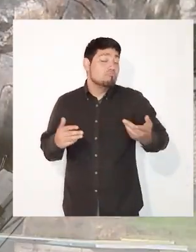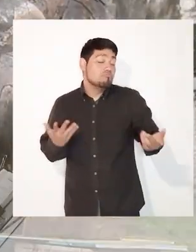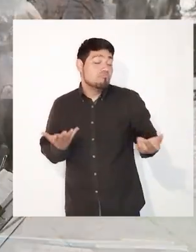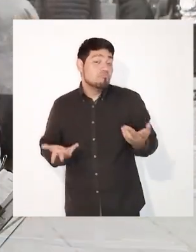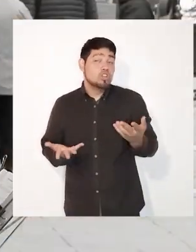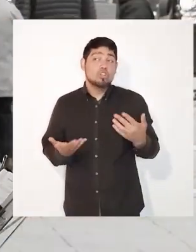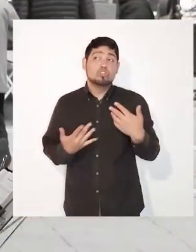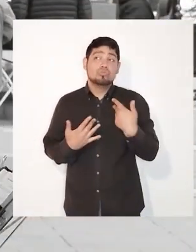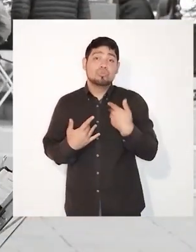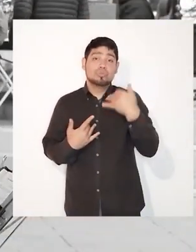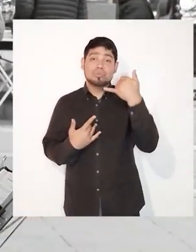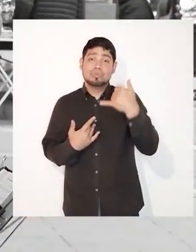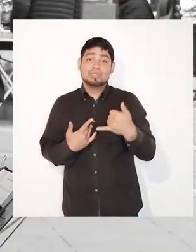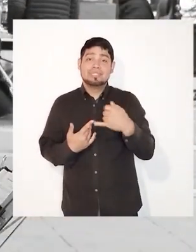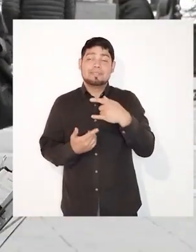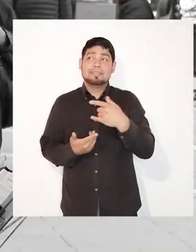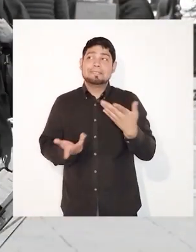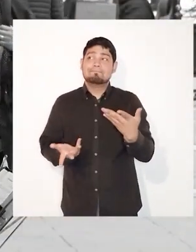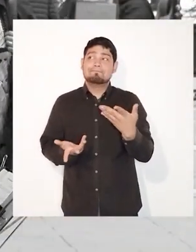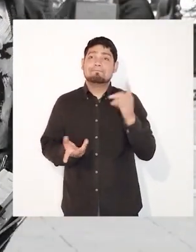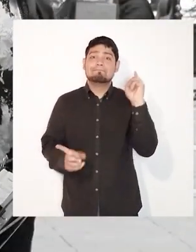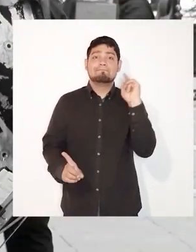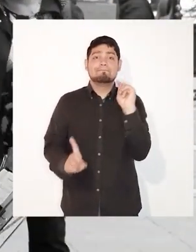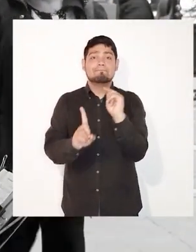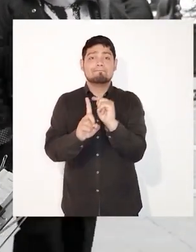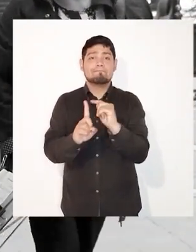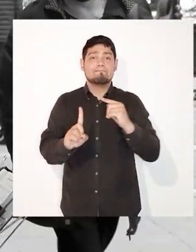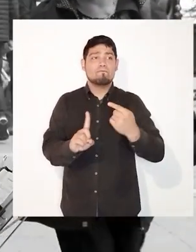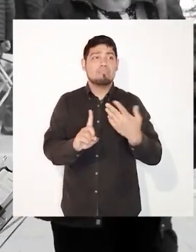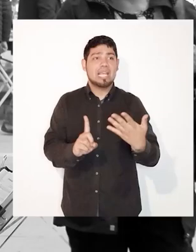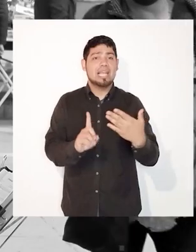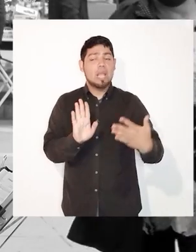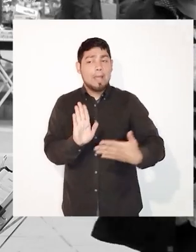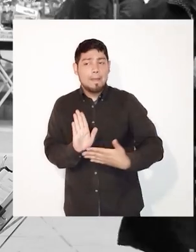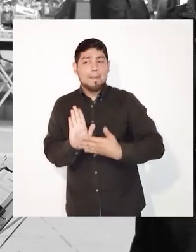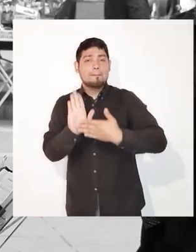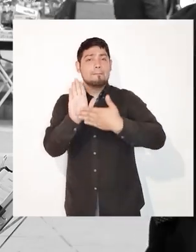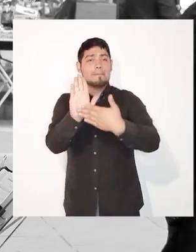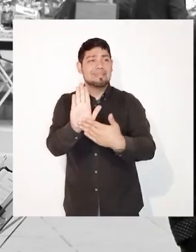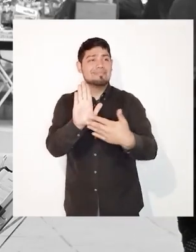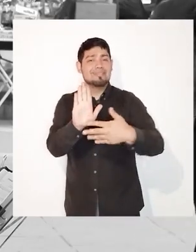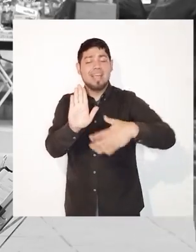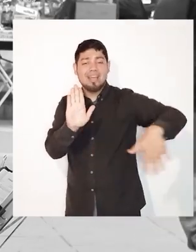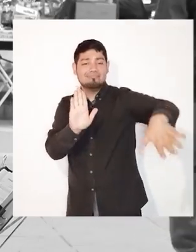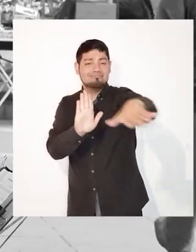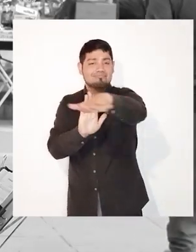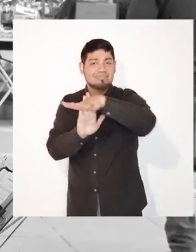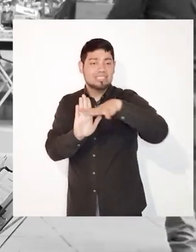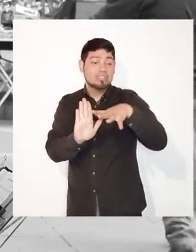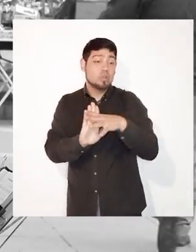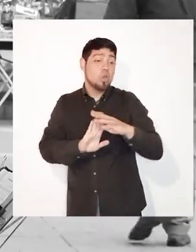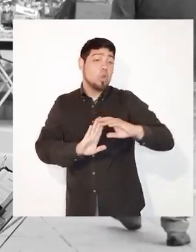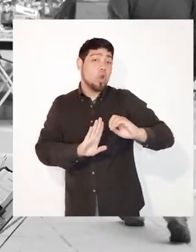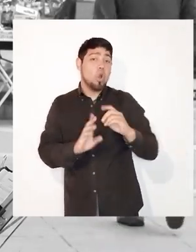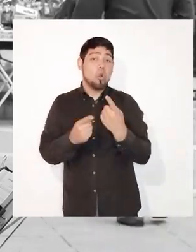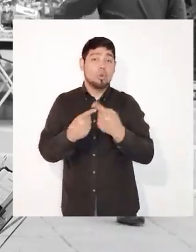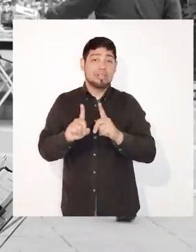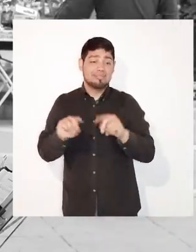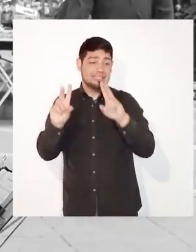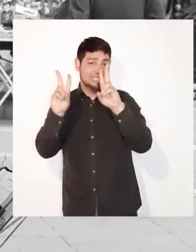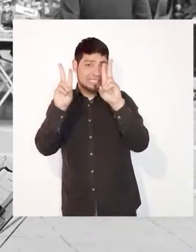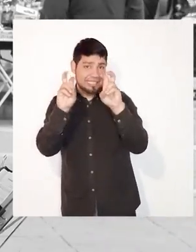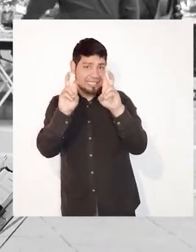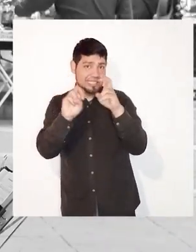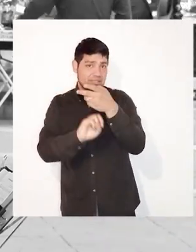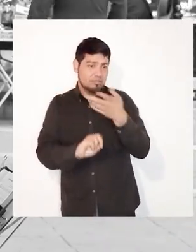Y mi intención siempre fue mostrar el entorno o tocar un tema. Por